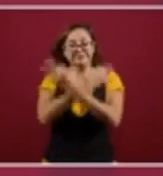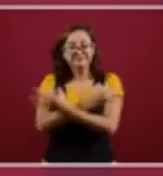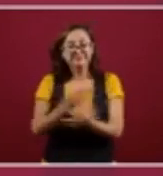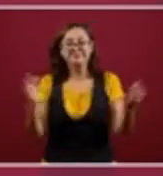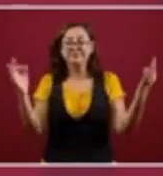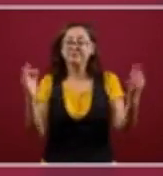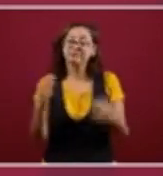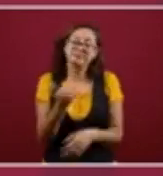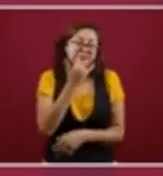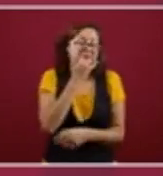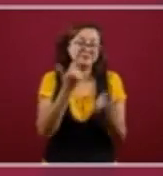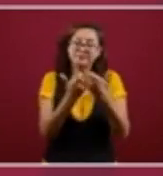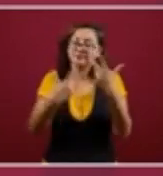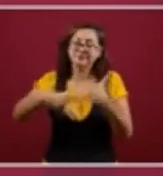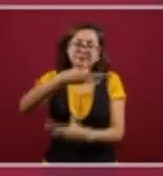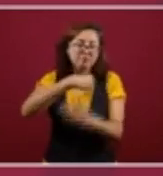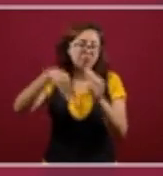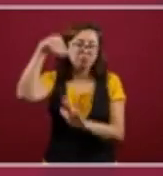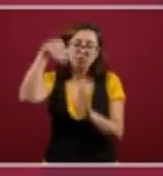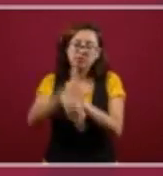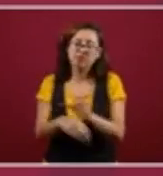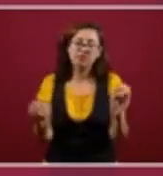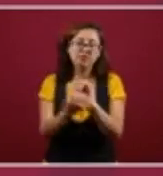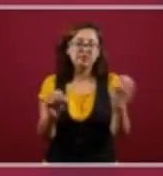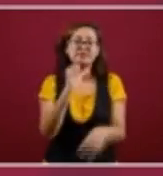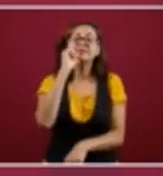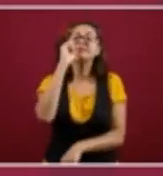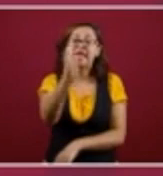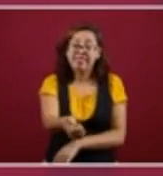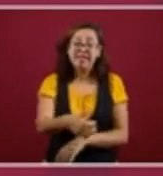que no iba a haber recesión.